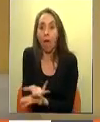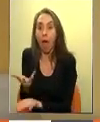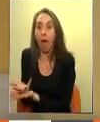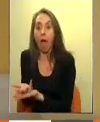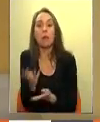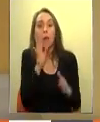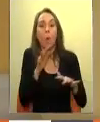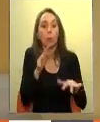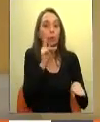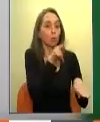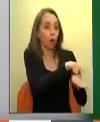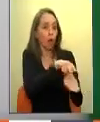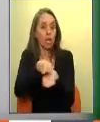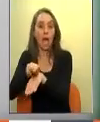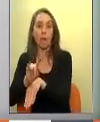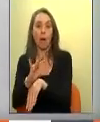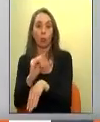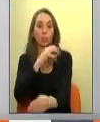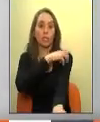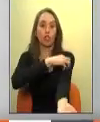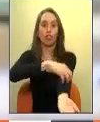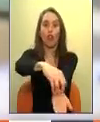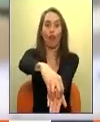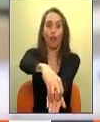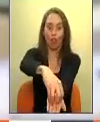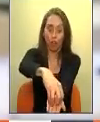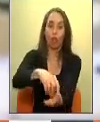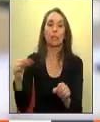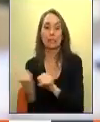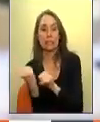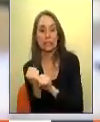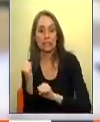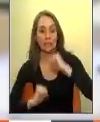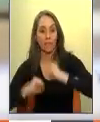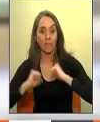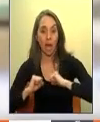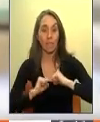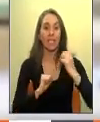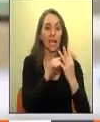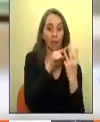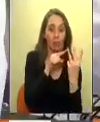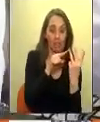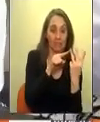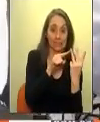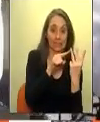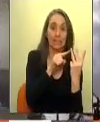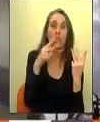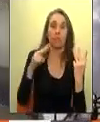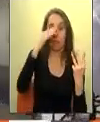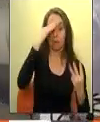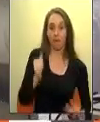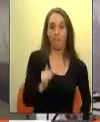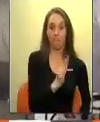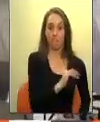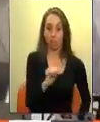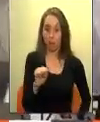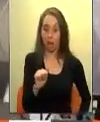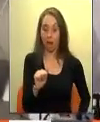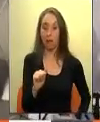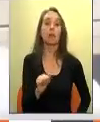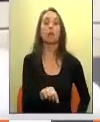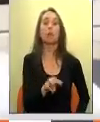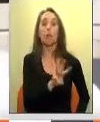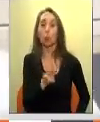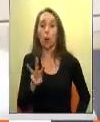camas críticas a lo largo de todo el país. En este trabajo han estado involucradas no solo estas empresas vinculadas a las Fuerzas Armadas. A través de la plataforma